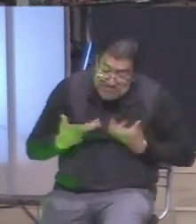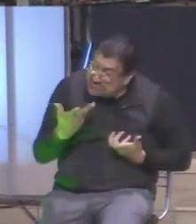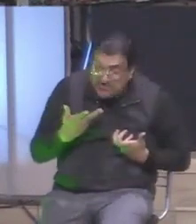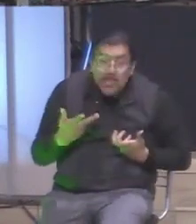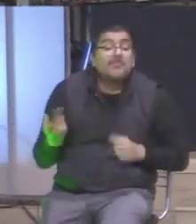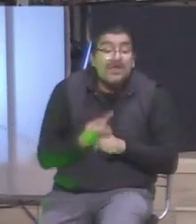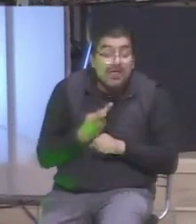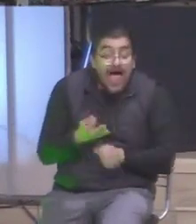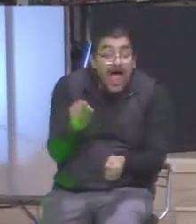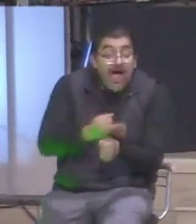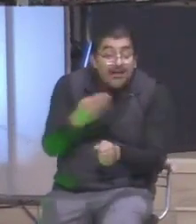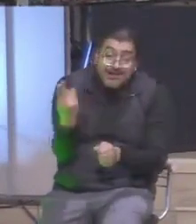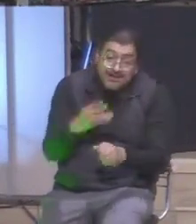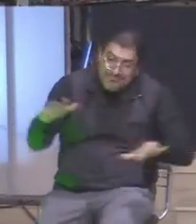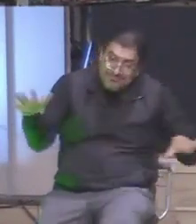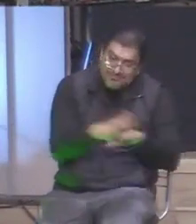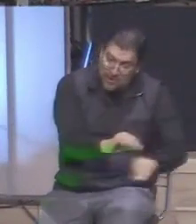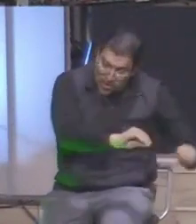muevas